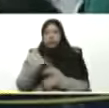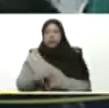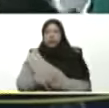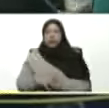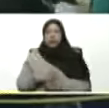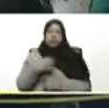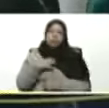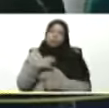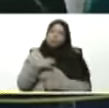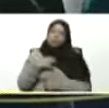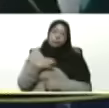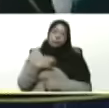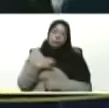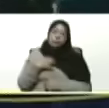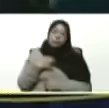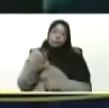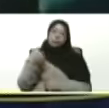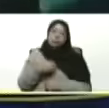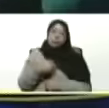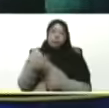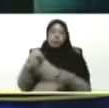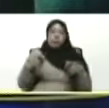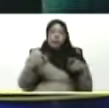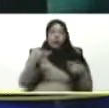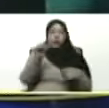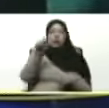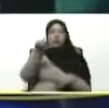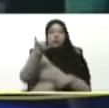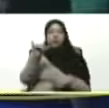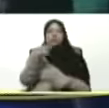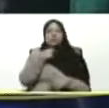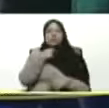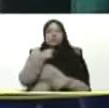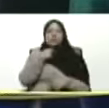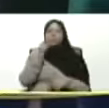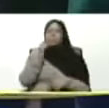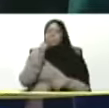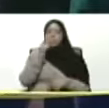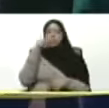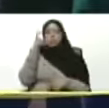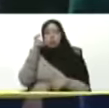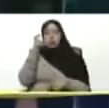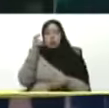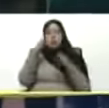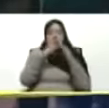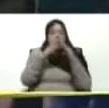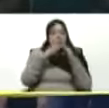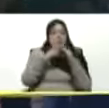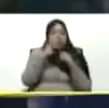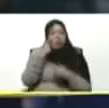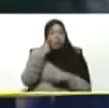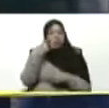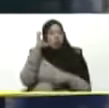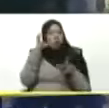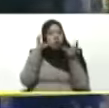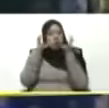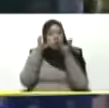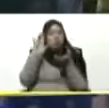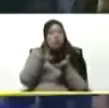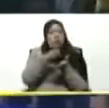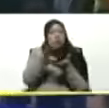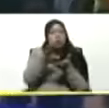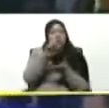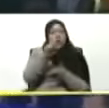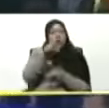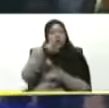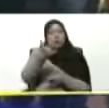no pude volver a poner un disco de Ali. Y si llegaba a una casa y ponían una